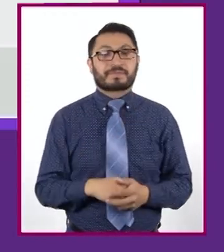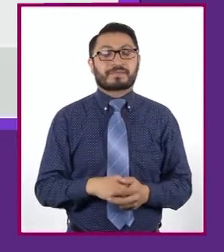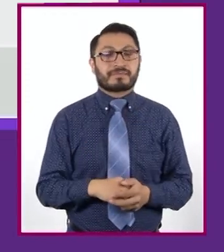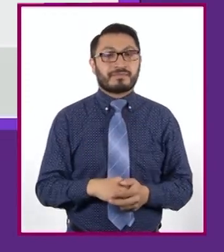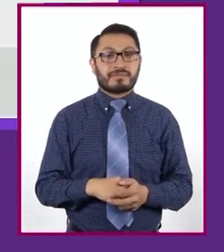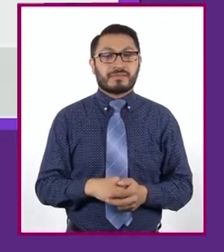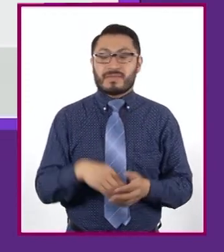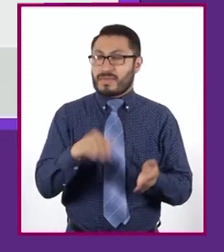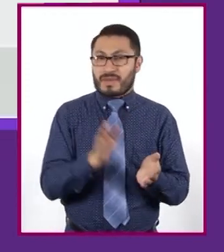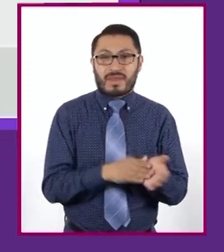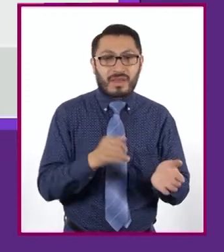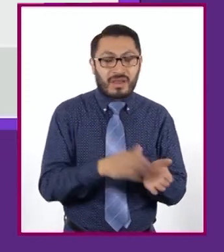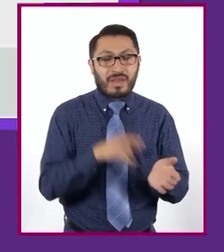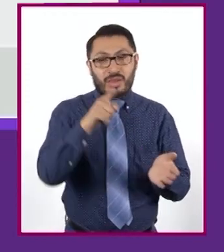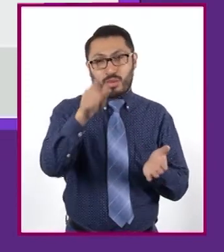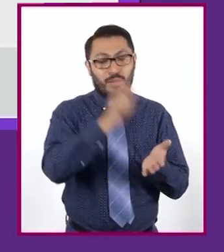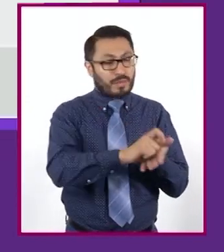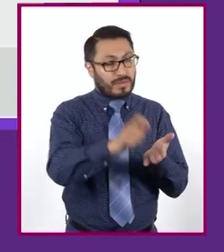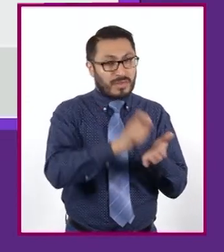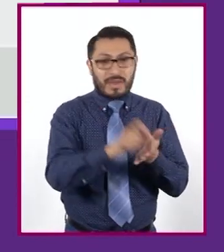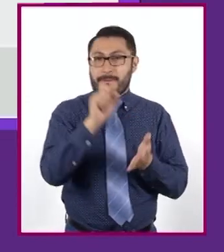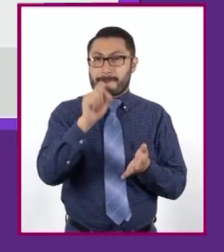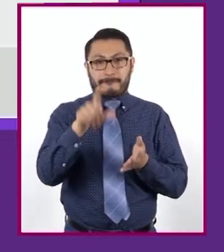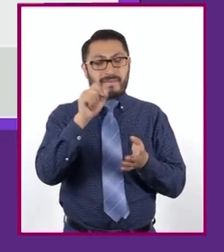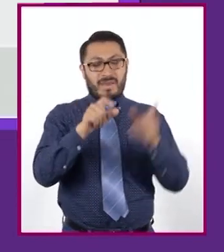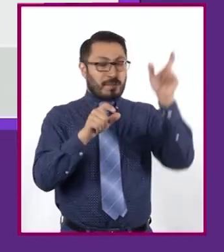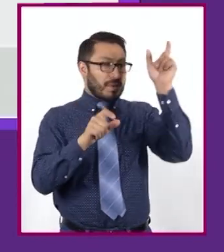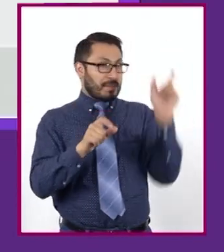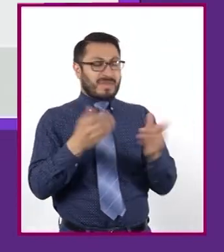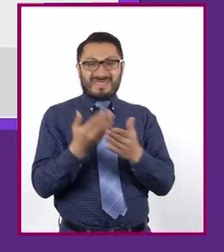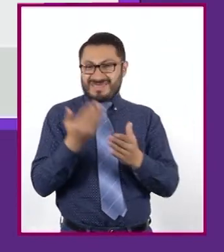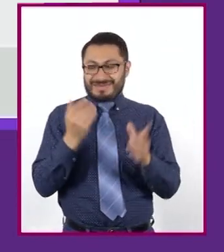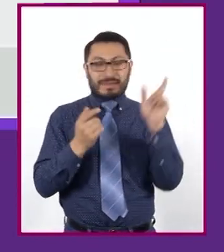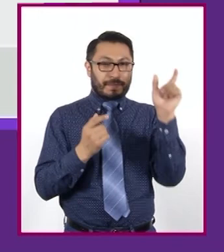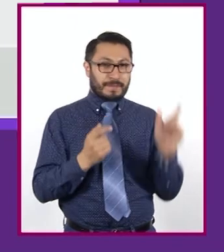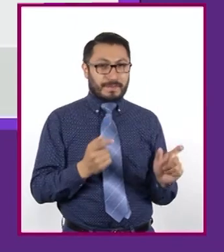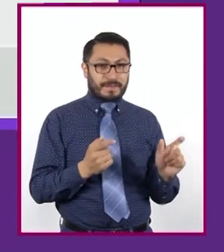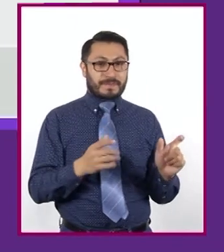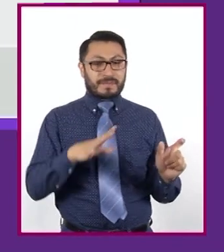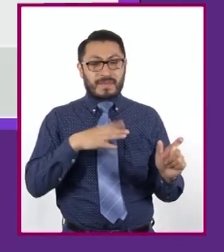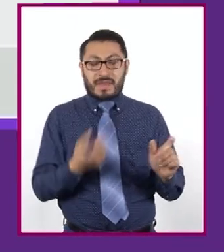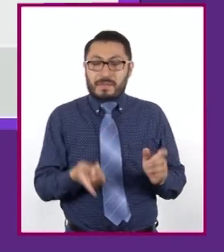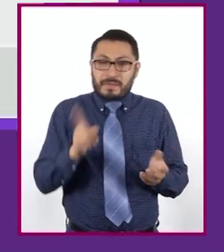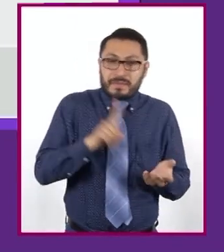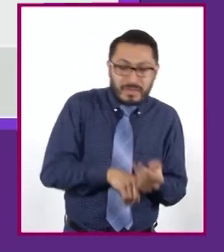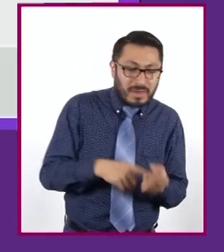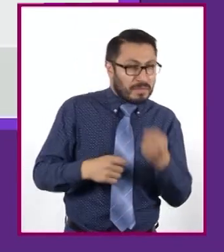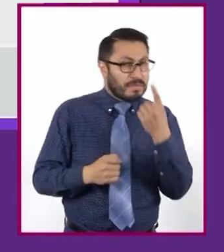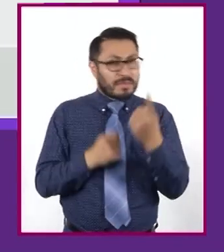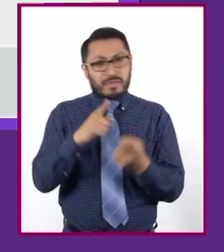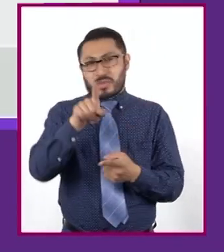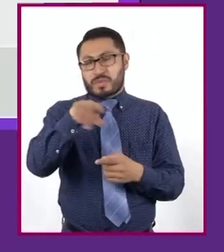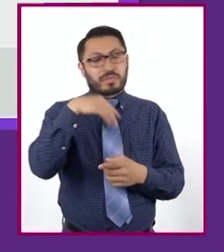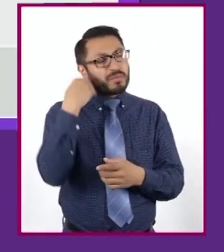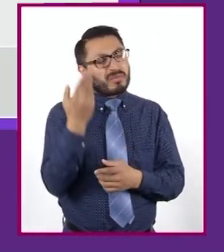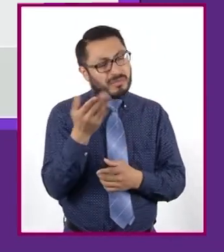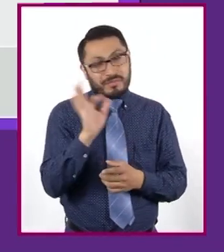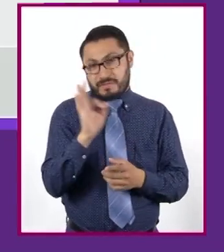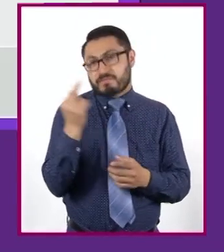En una hoja, anoten los mismos factores que en la imagen anterior. Pueden incorporar alguno si lo consideran